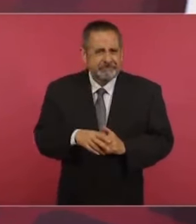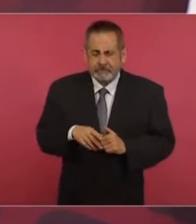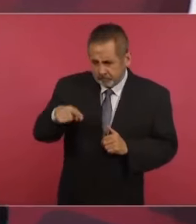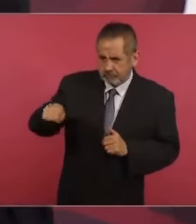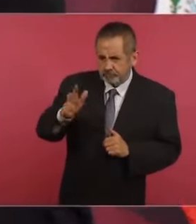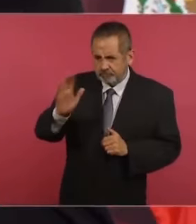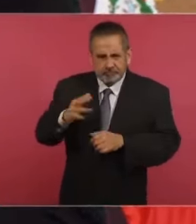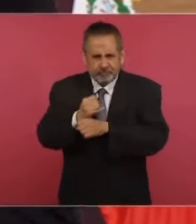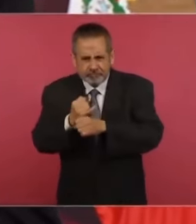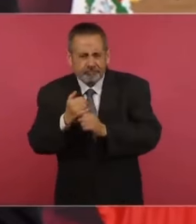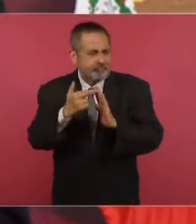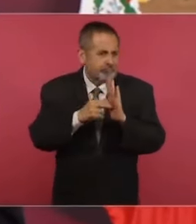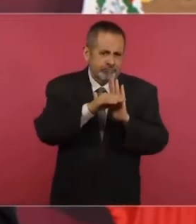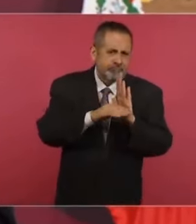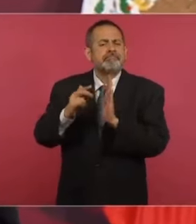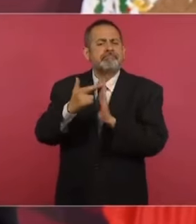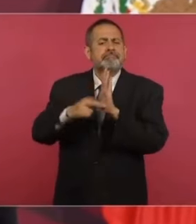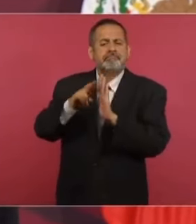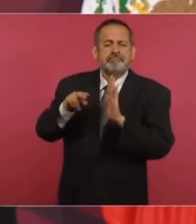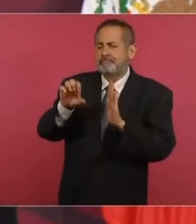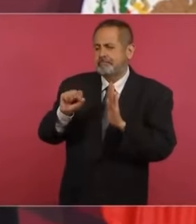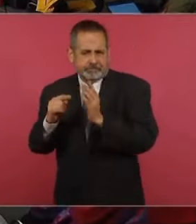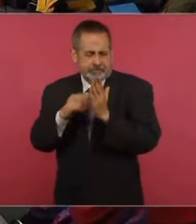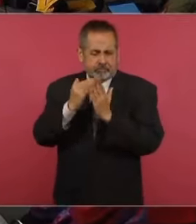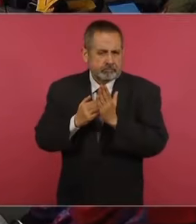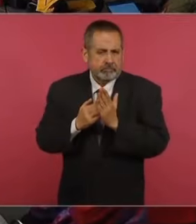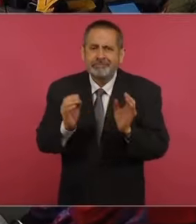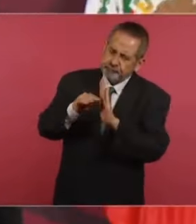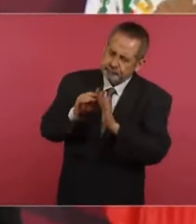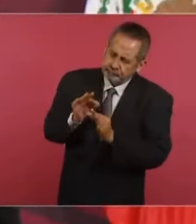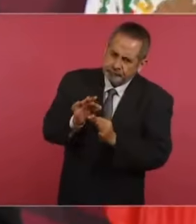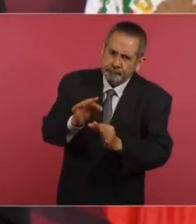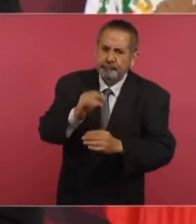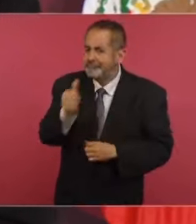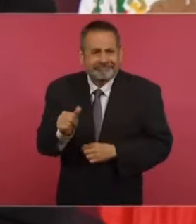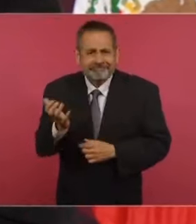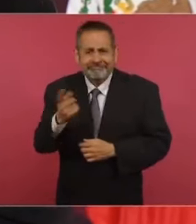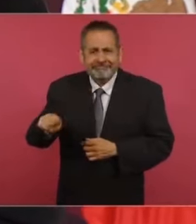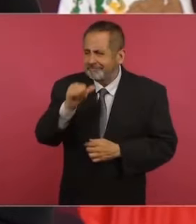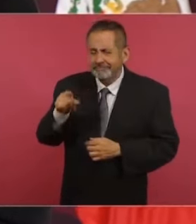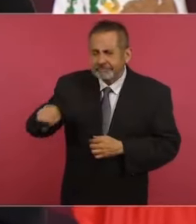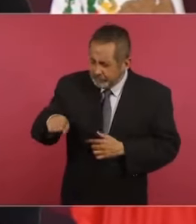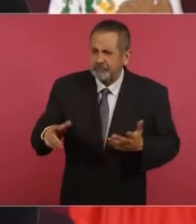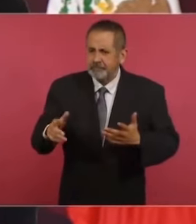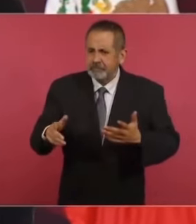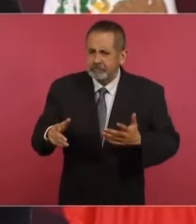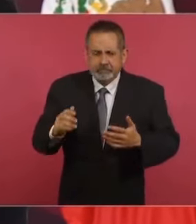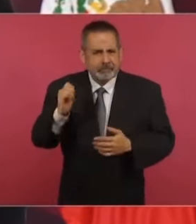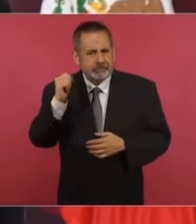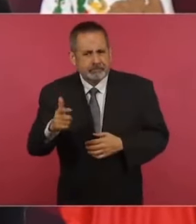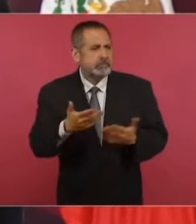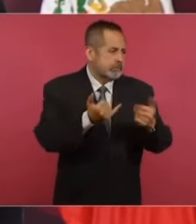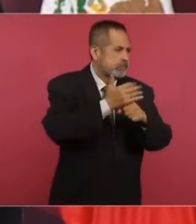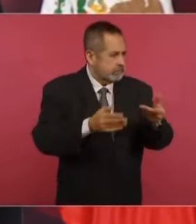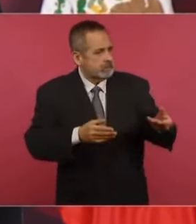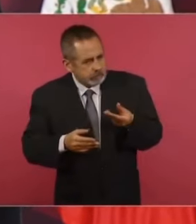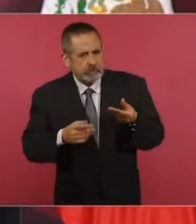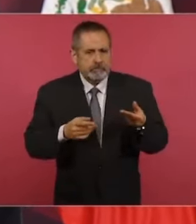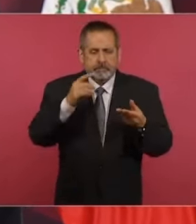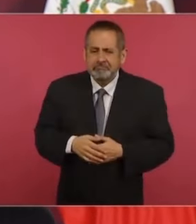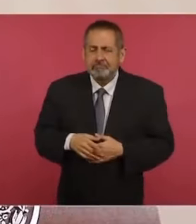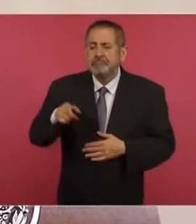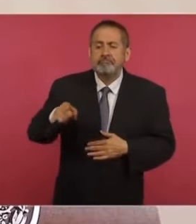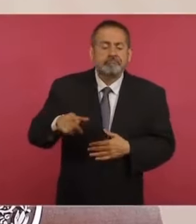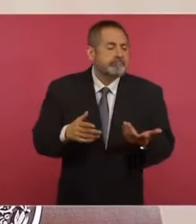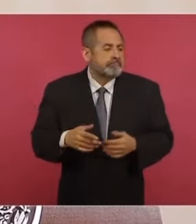practicado los protocolos de Estambul. No se hicieron, ni siquiera se cumplió con solicitar información a la Comisión de